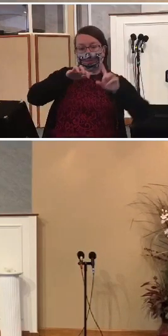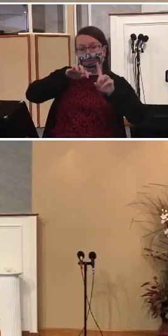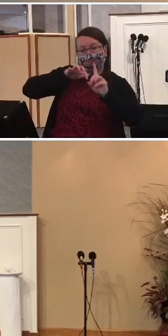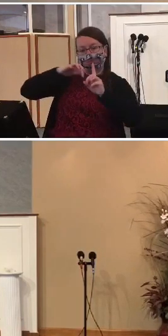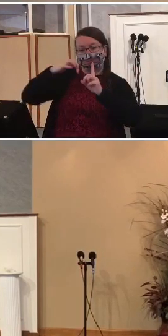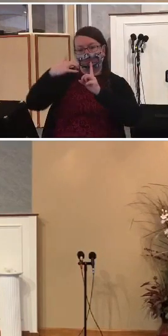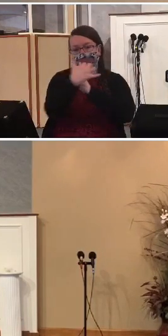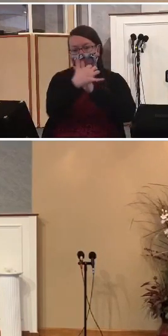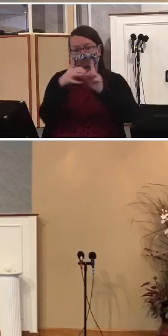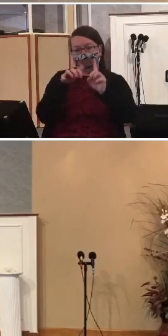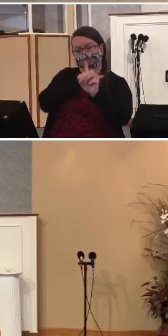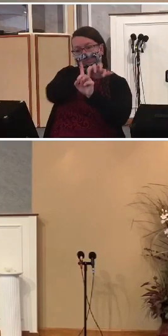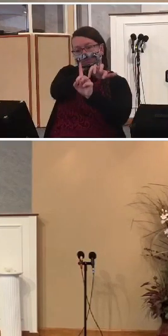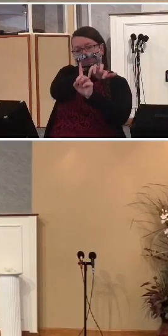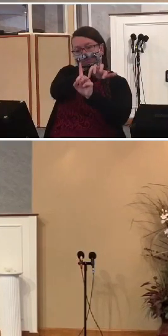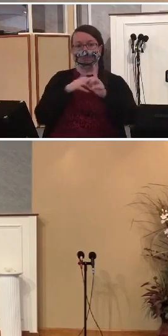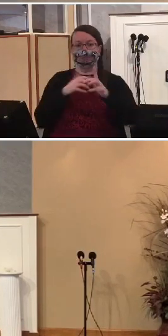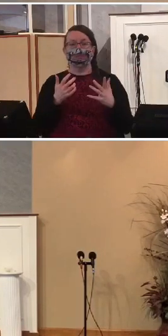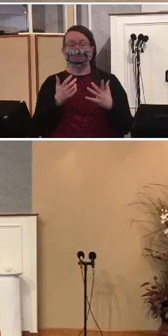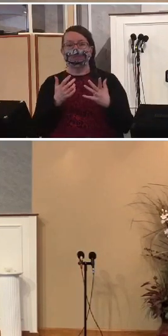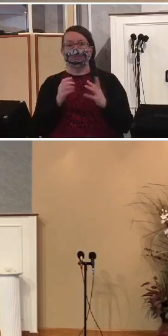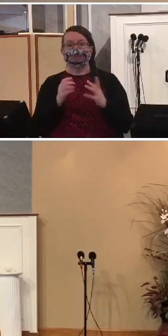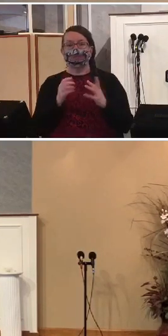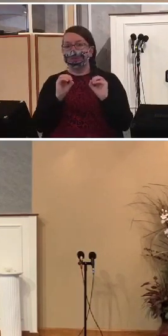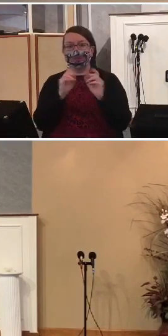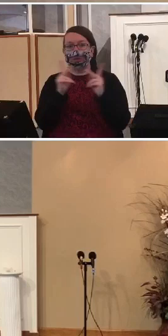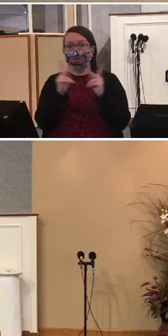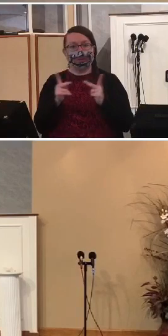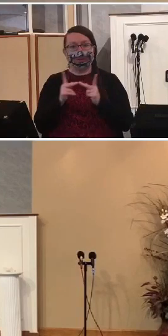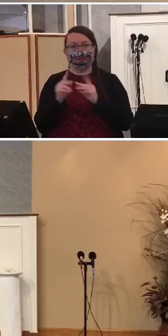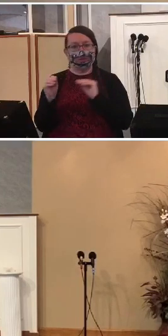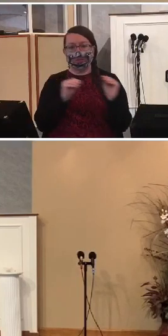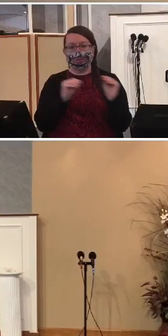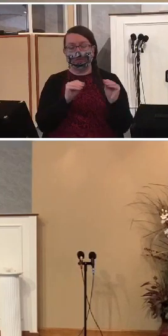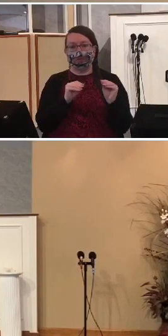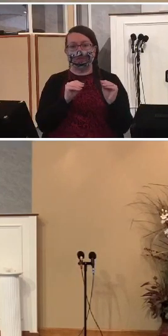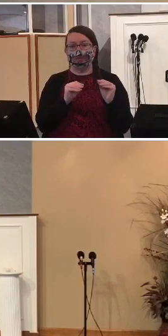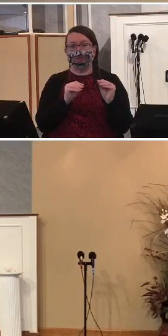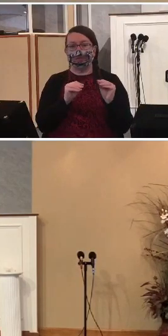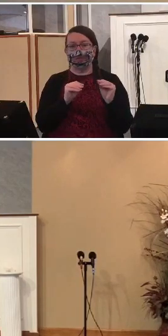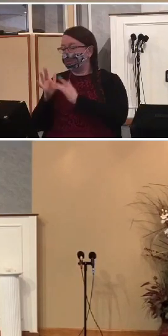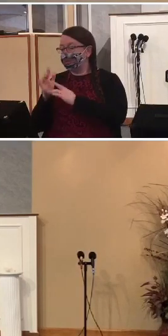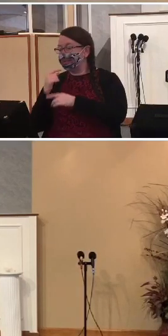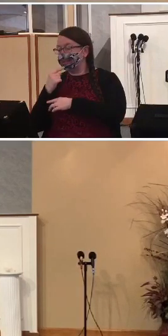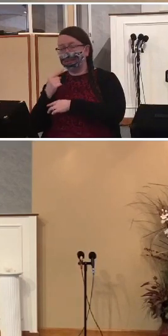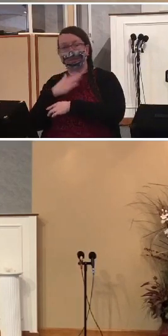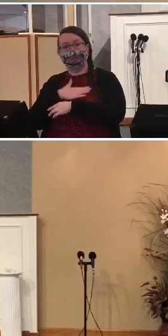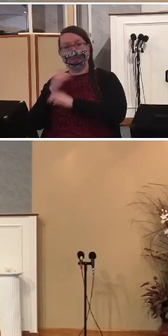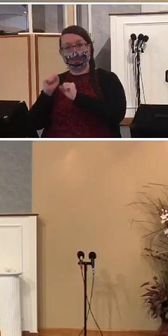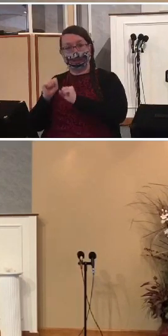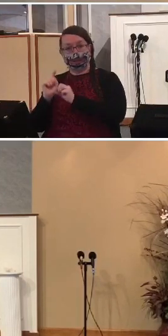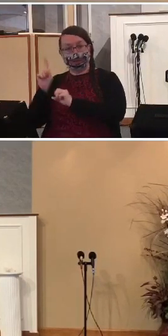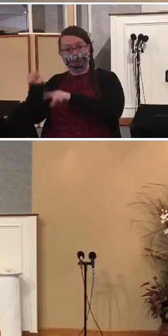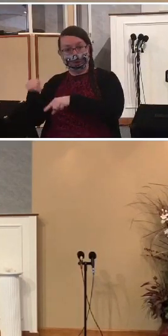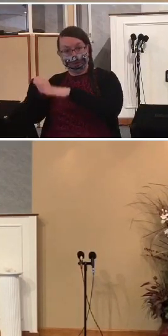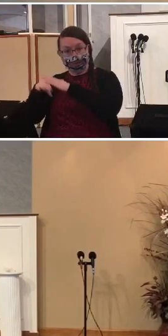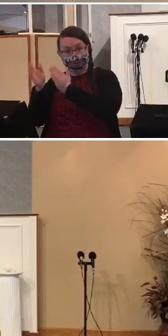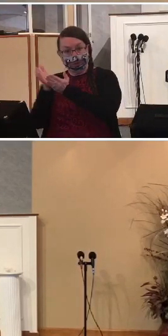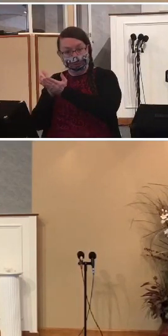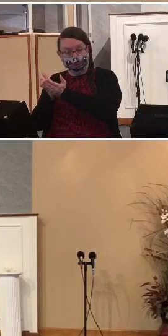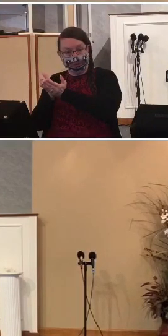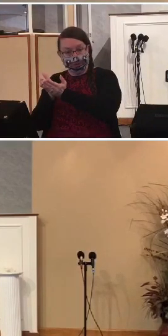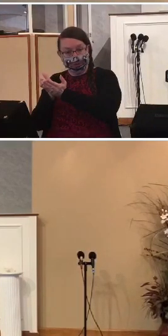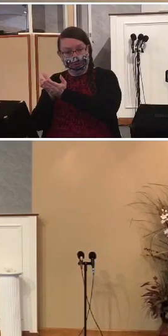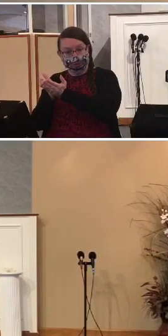Entonces las masas se pusieron alrededor de él y no había ningún otro lugar donde él podría echarse atrás. Entonces él le dijo a Pedro,